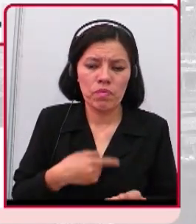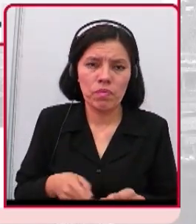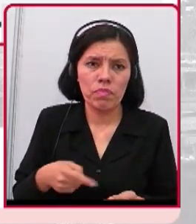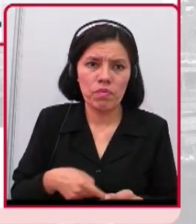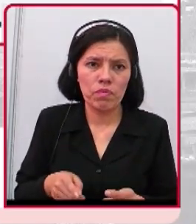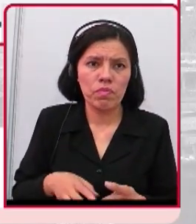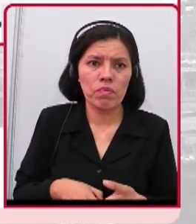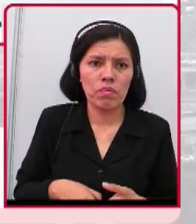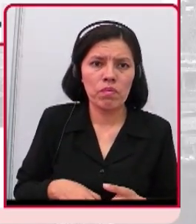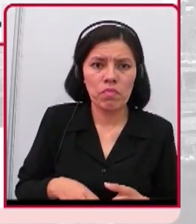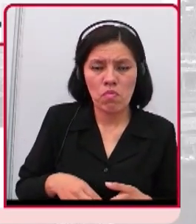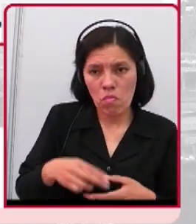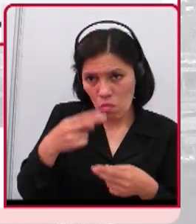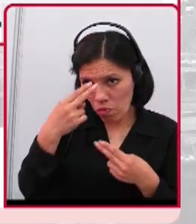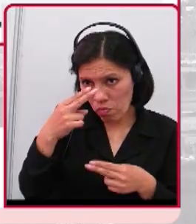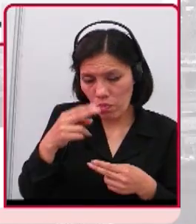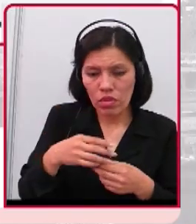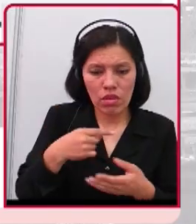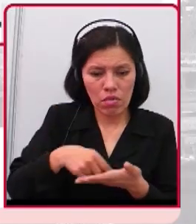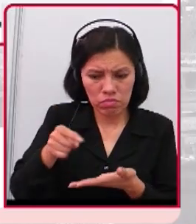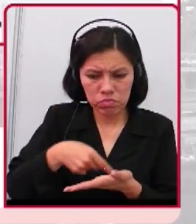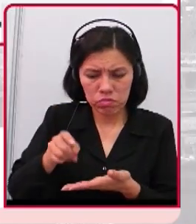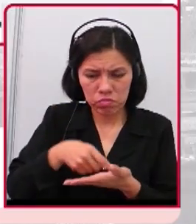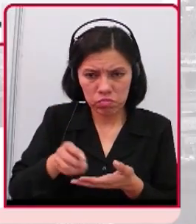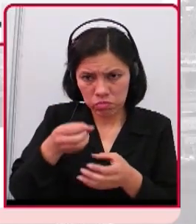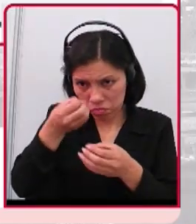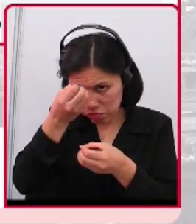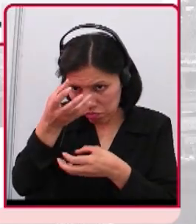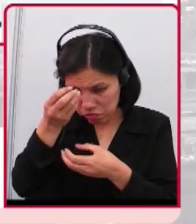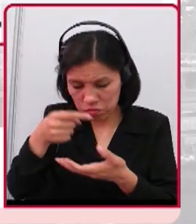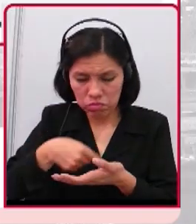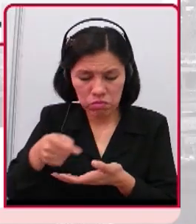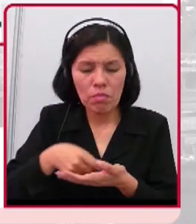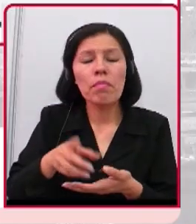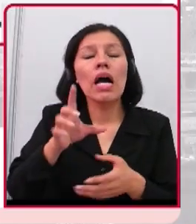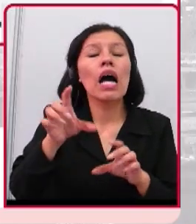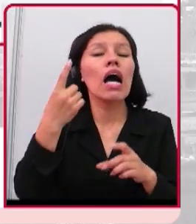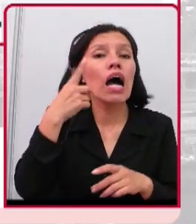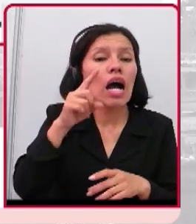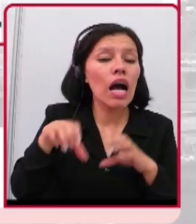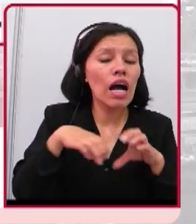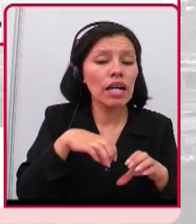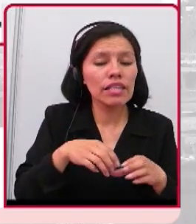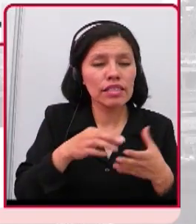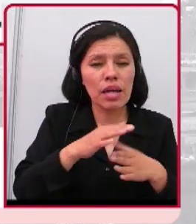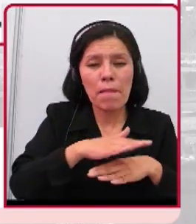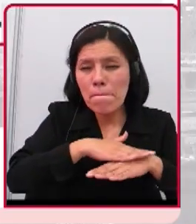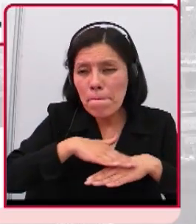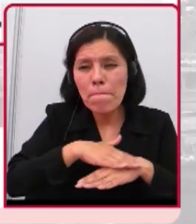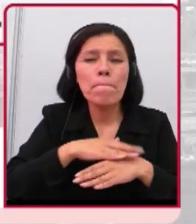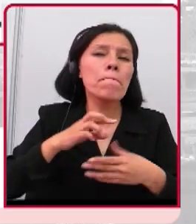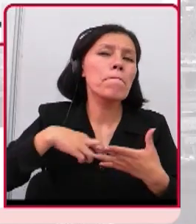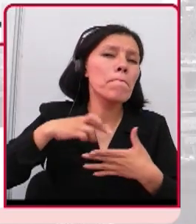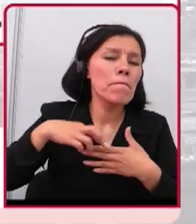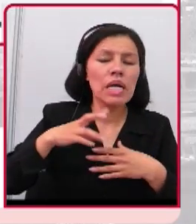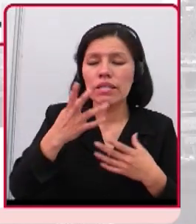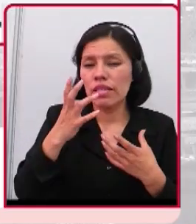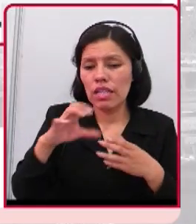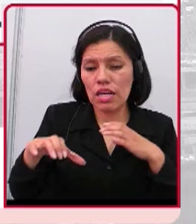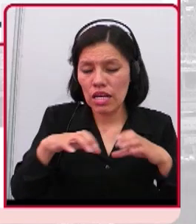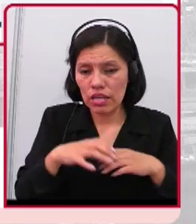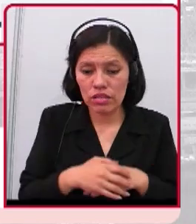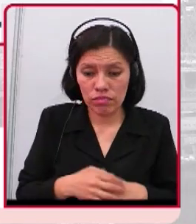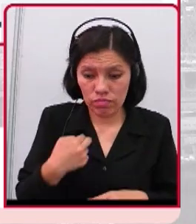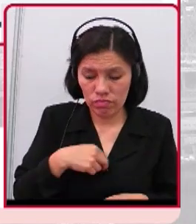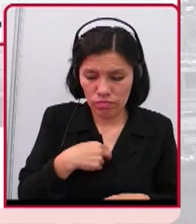supervisión, a los operadores, a metalurgia, para que tomemos un plan de acción. Como podemos ver en la imagen, tuvimos un margen de 3